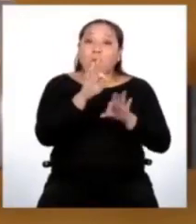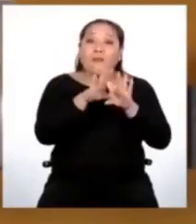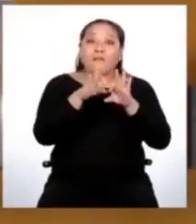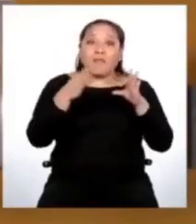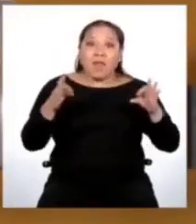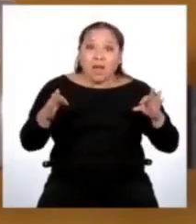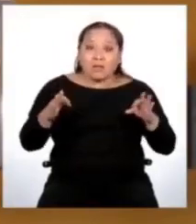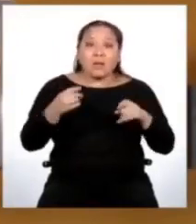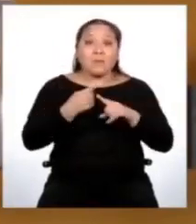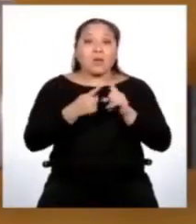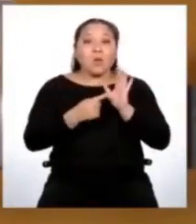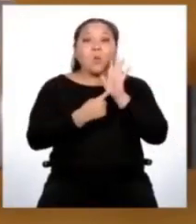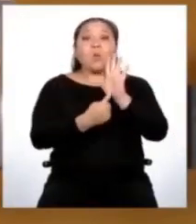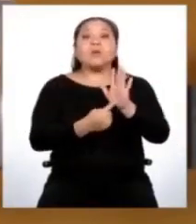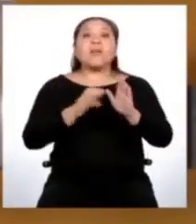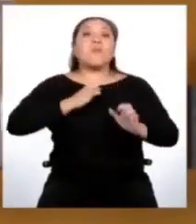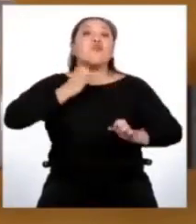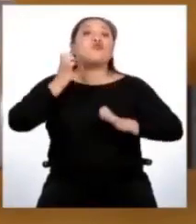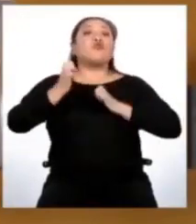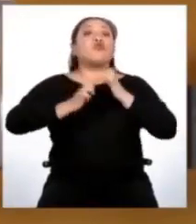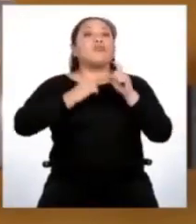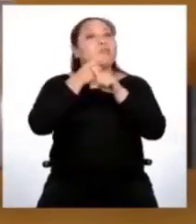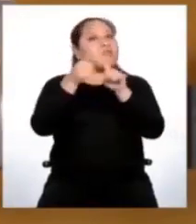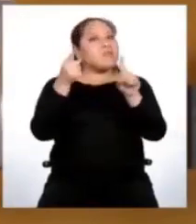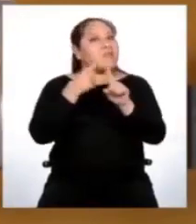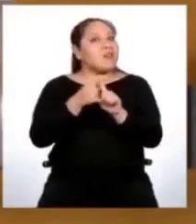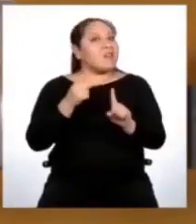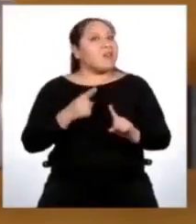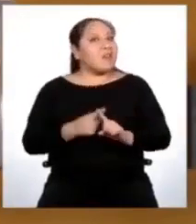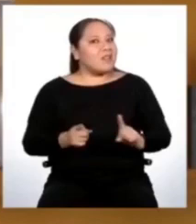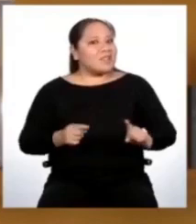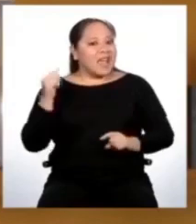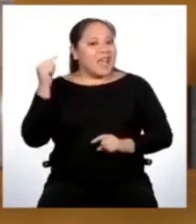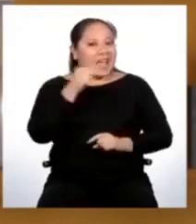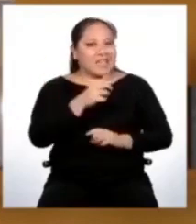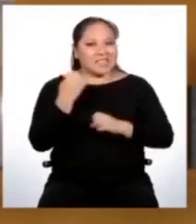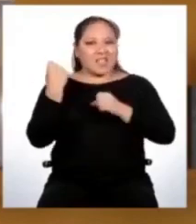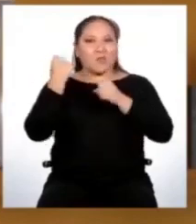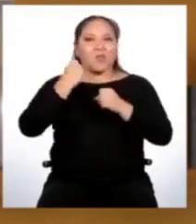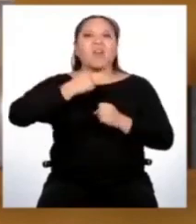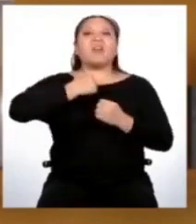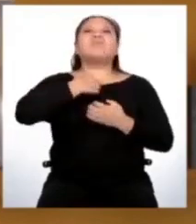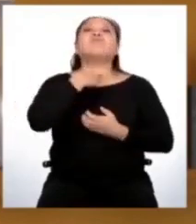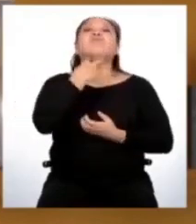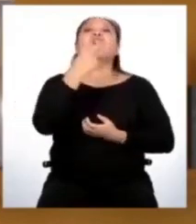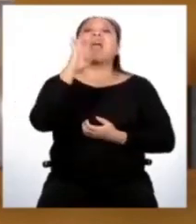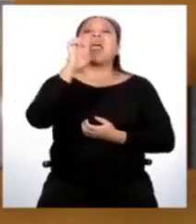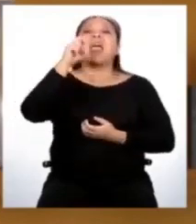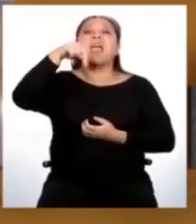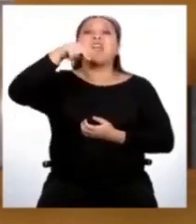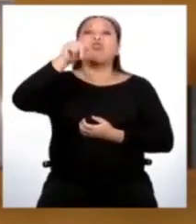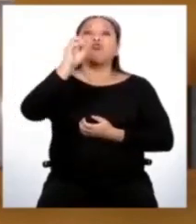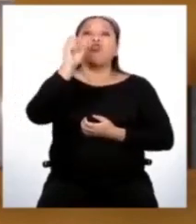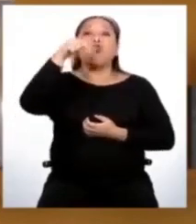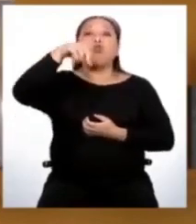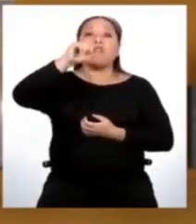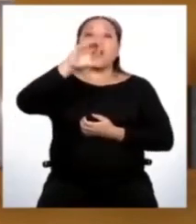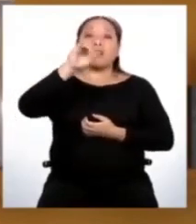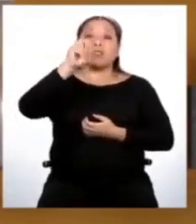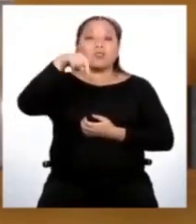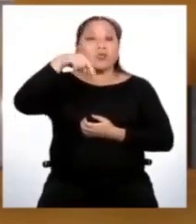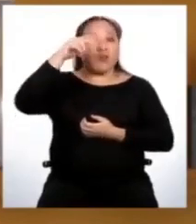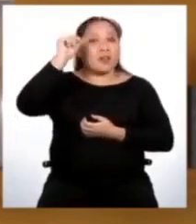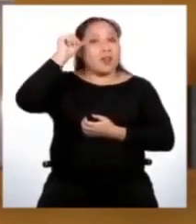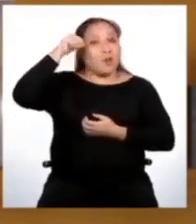puede transmitir emociones y sentimientos muy diferentes. Ese es el poder de la entonación. Recordemos que la entonación que le damos a